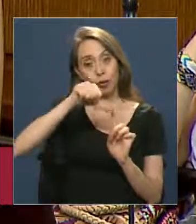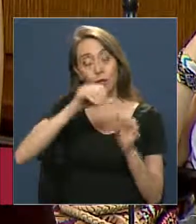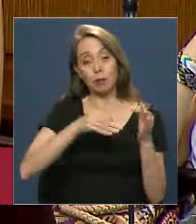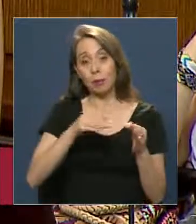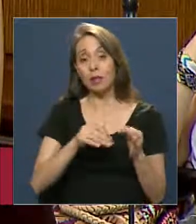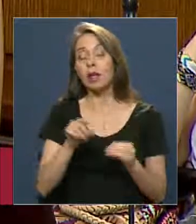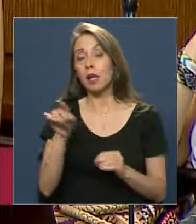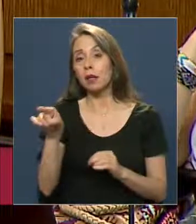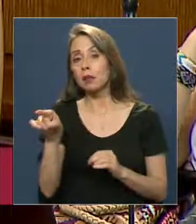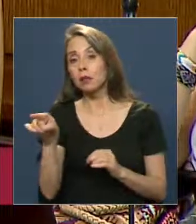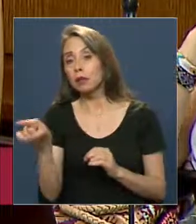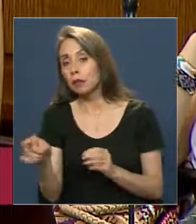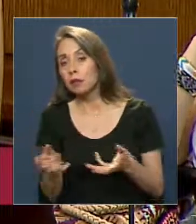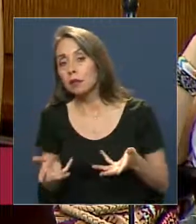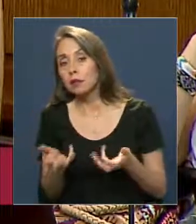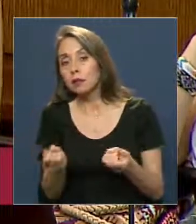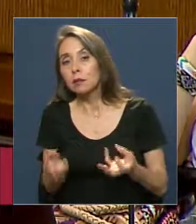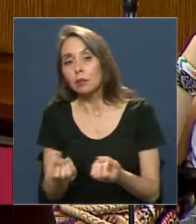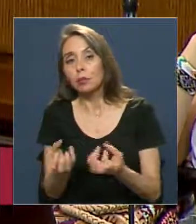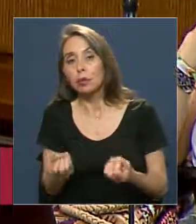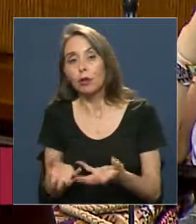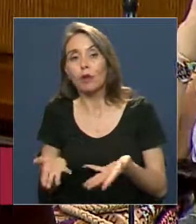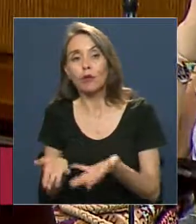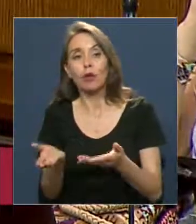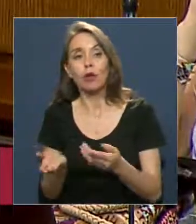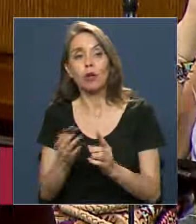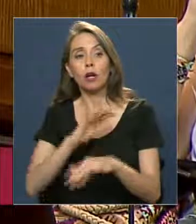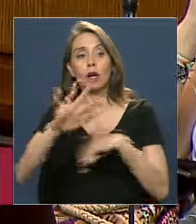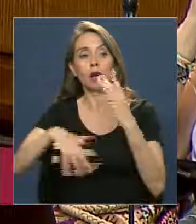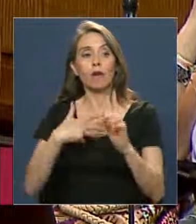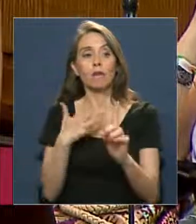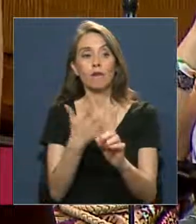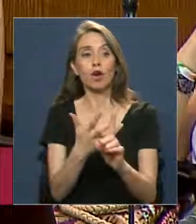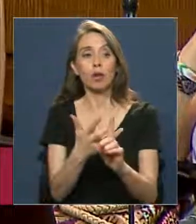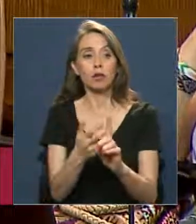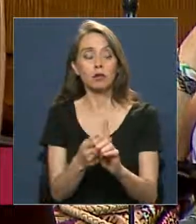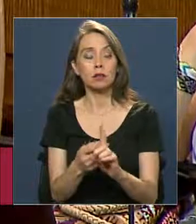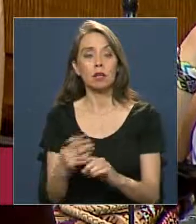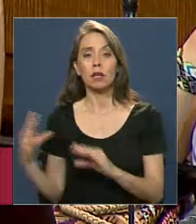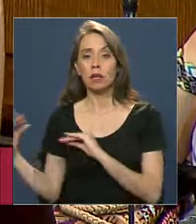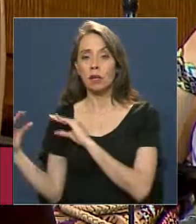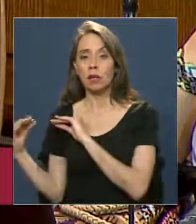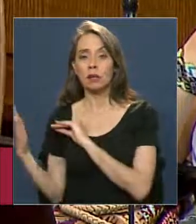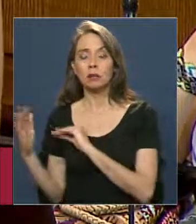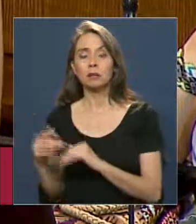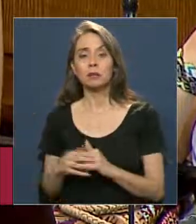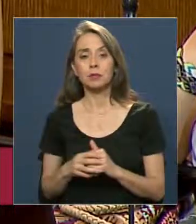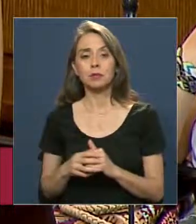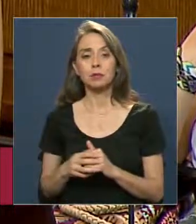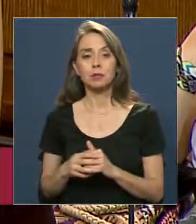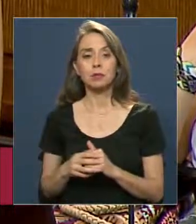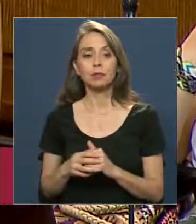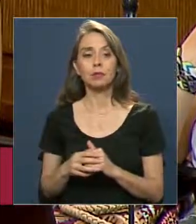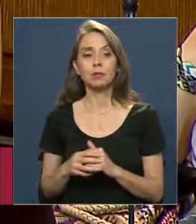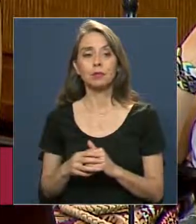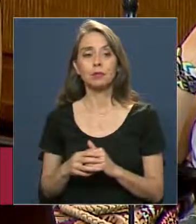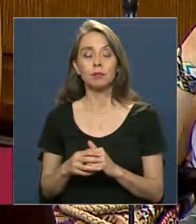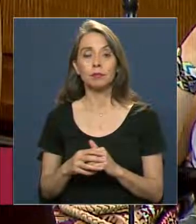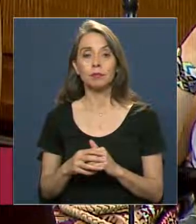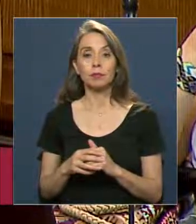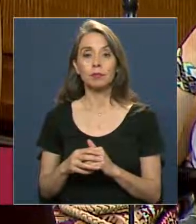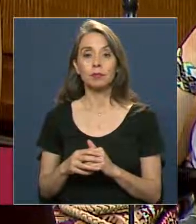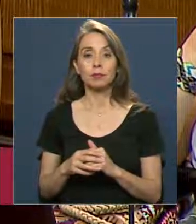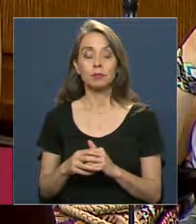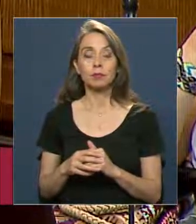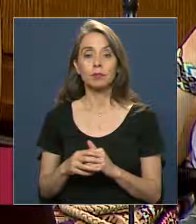No, estamos bien. ¿Que tipifica la incitación a la violencia?